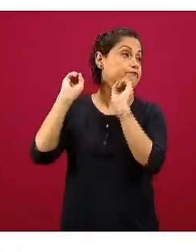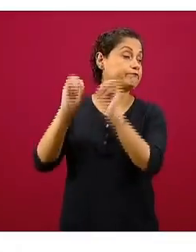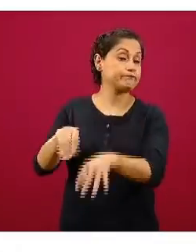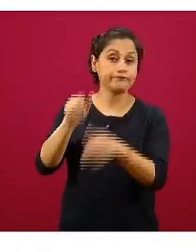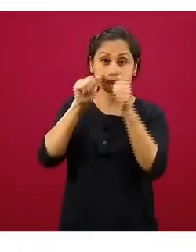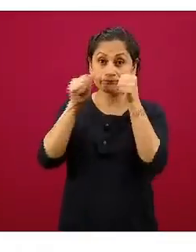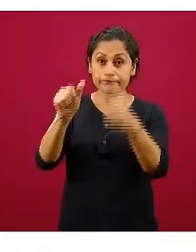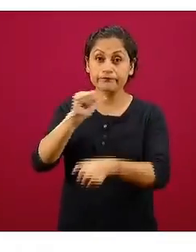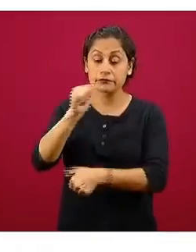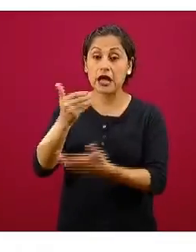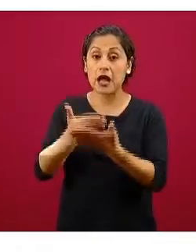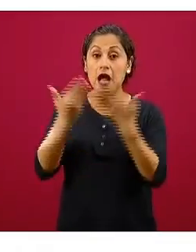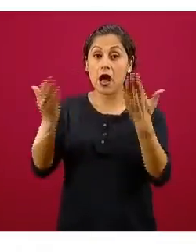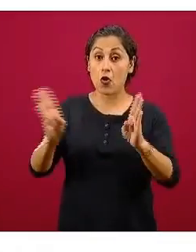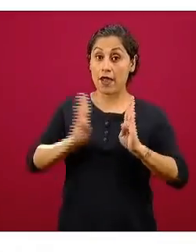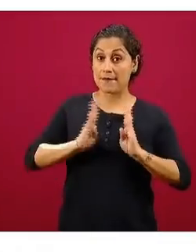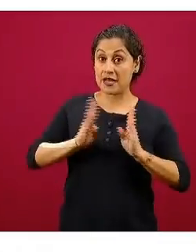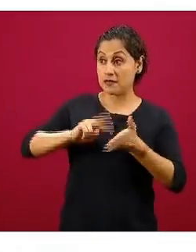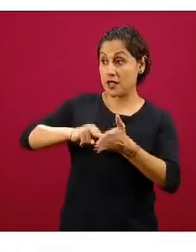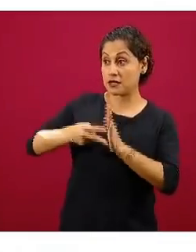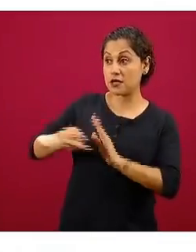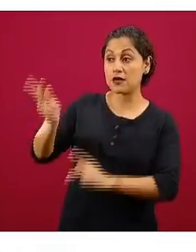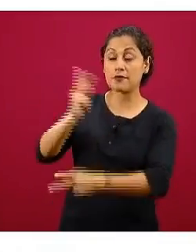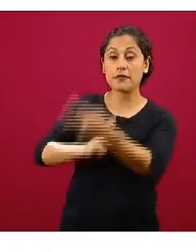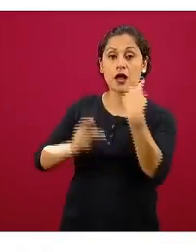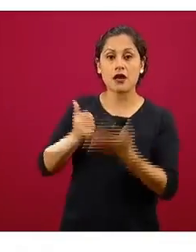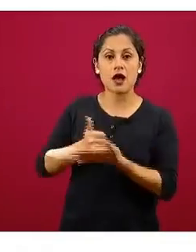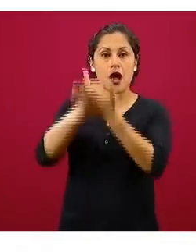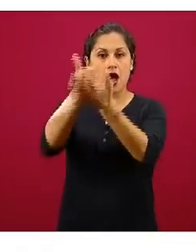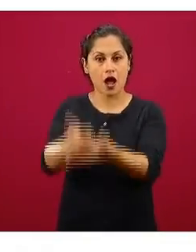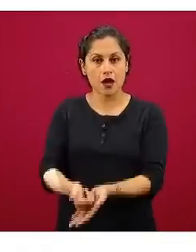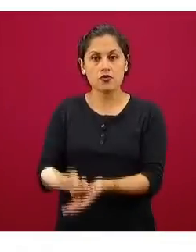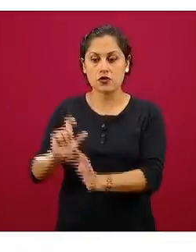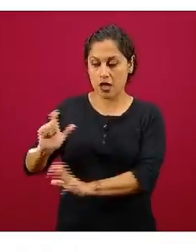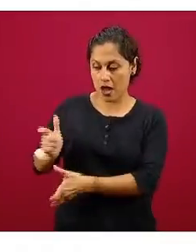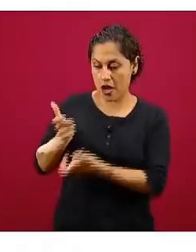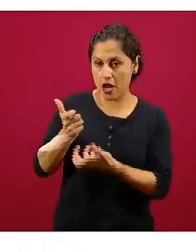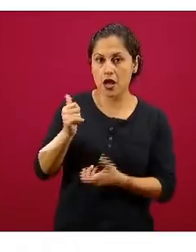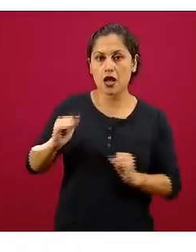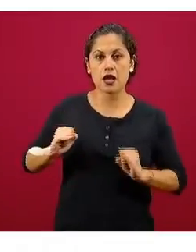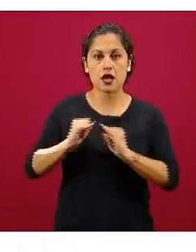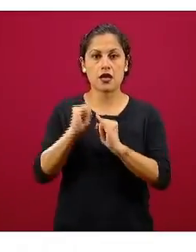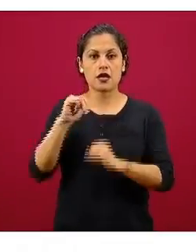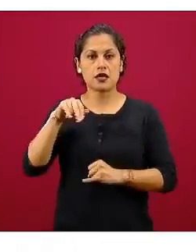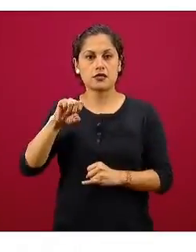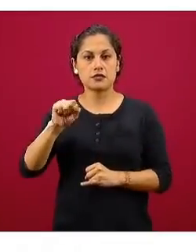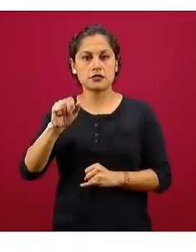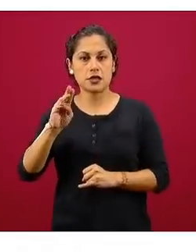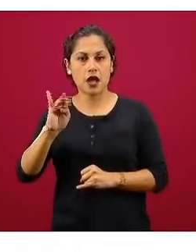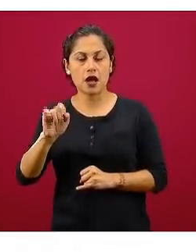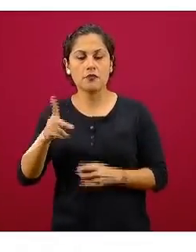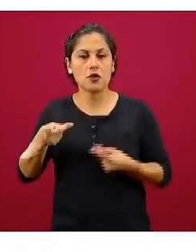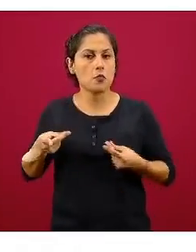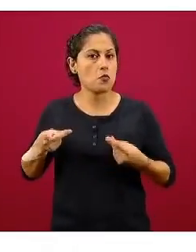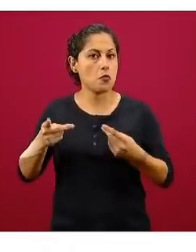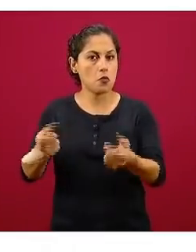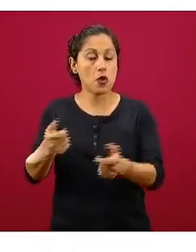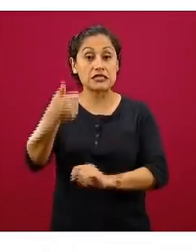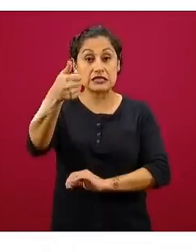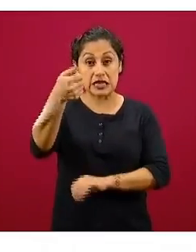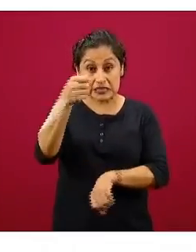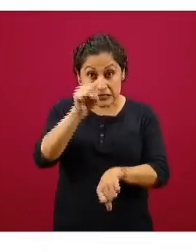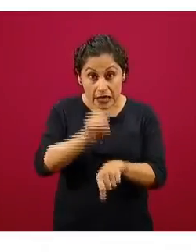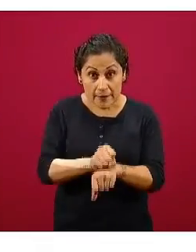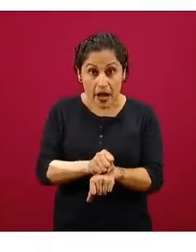militares y el financiamiento que fue canalizado a través de INSABI, se logró en un tiempo verdaderamente corto, en menos de 6